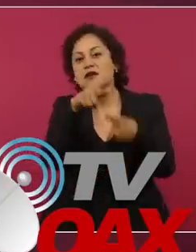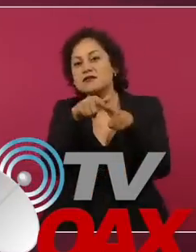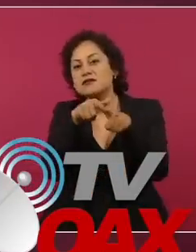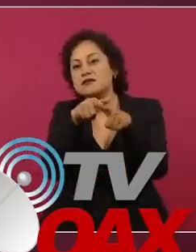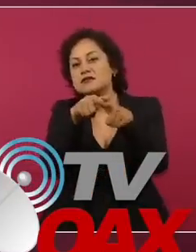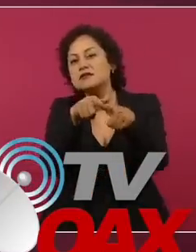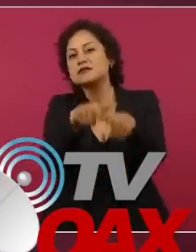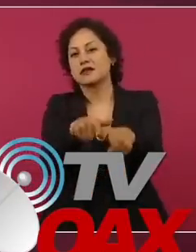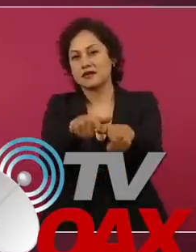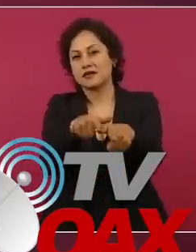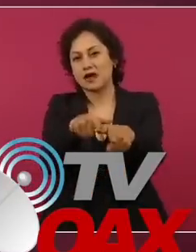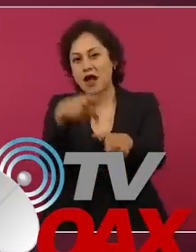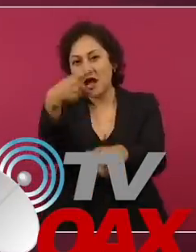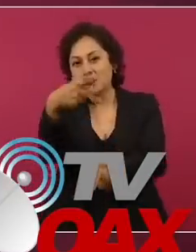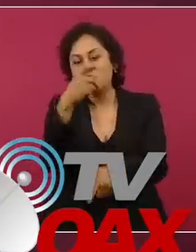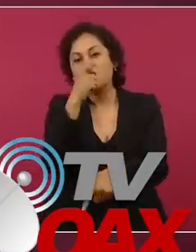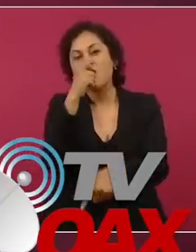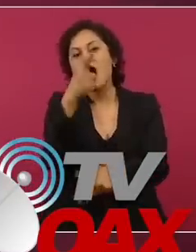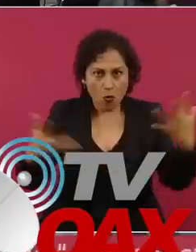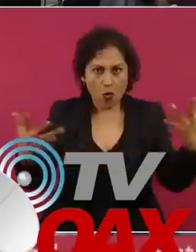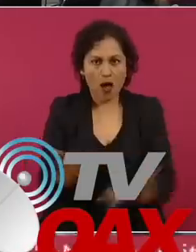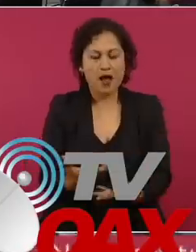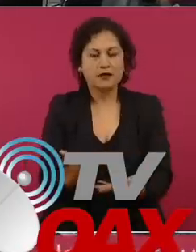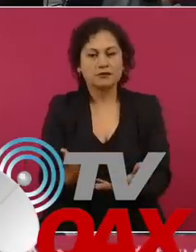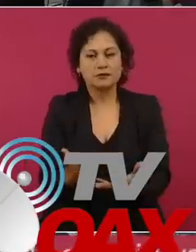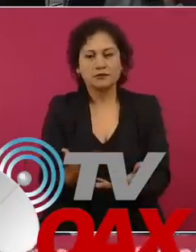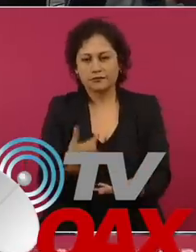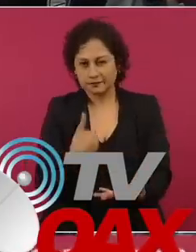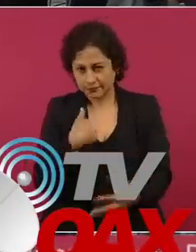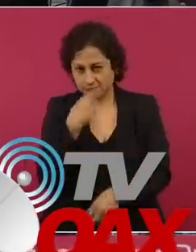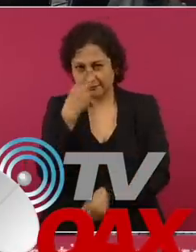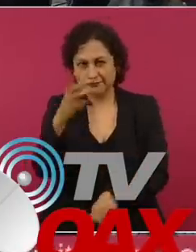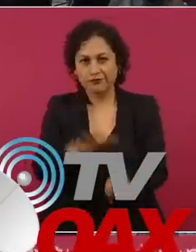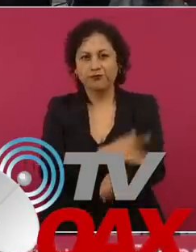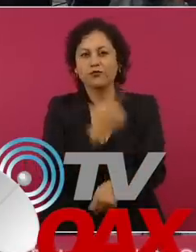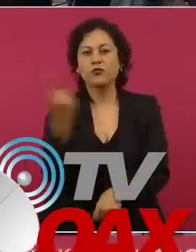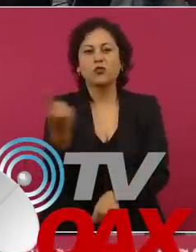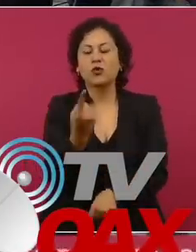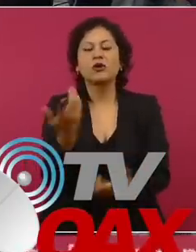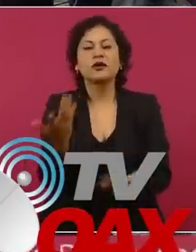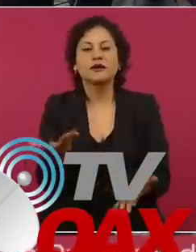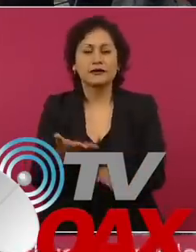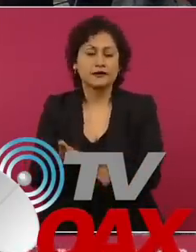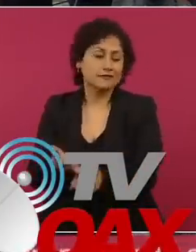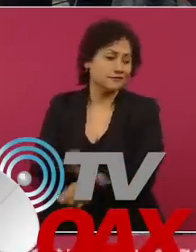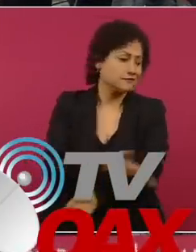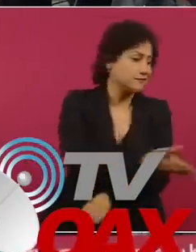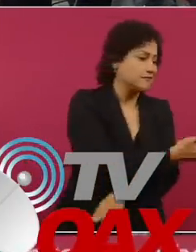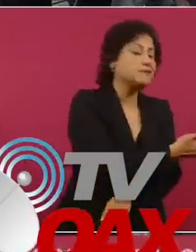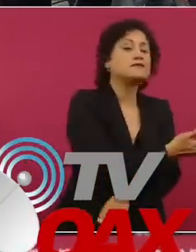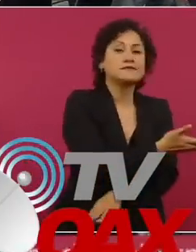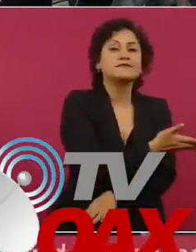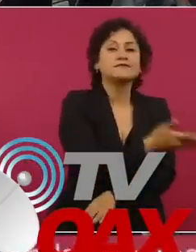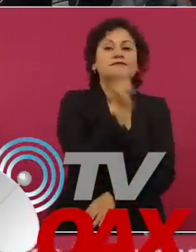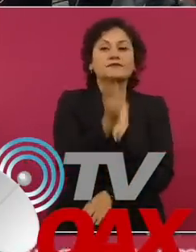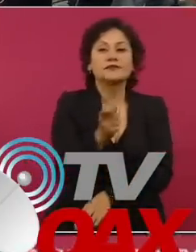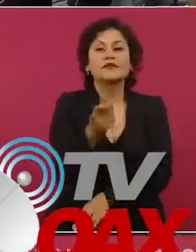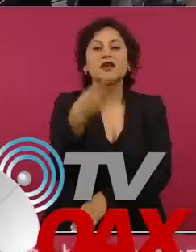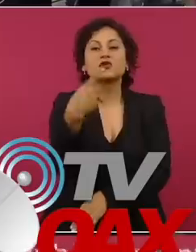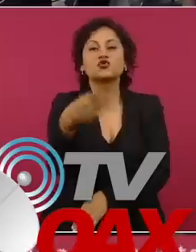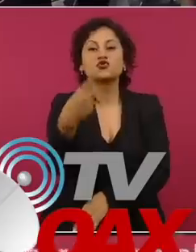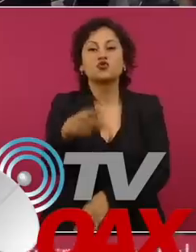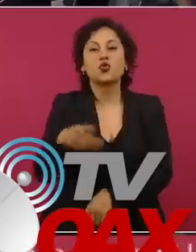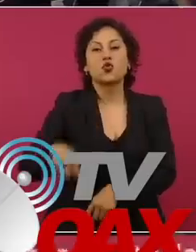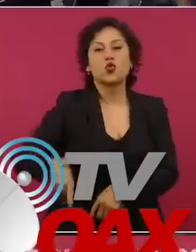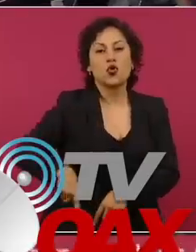le diga por qué, presidente? Porque nadie, durante todos los días de su gobierno, se paró frente al